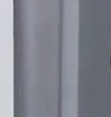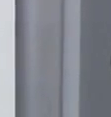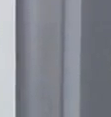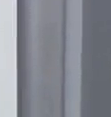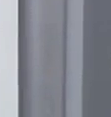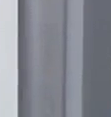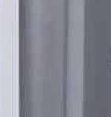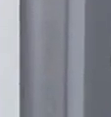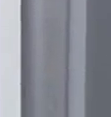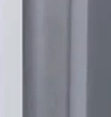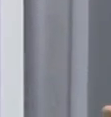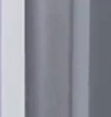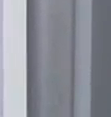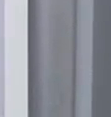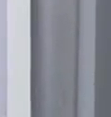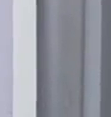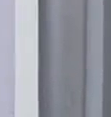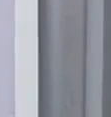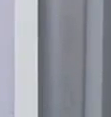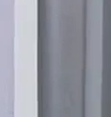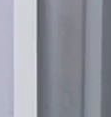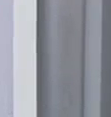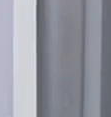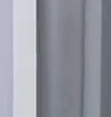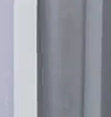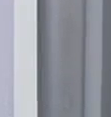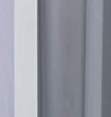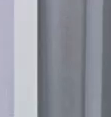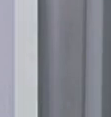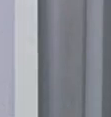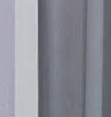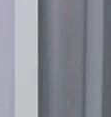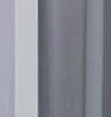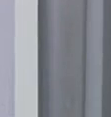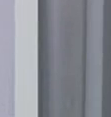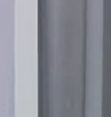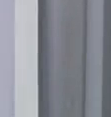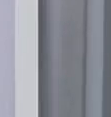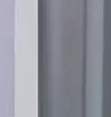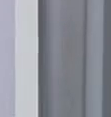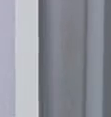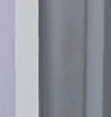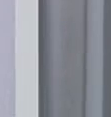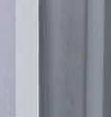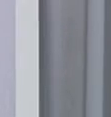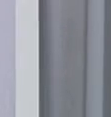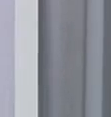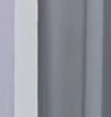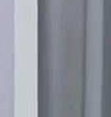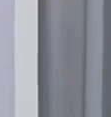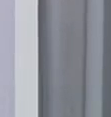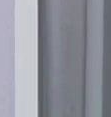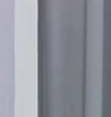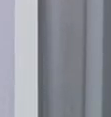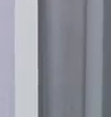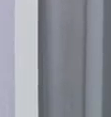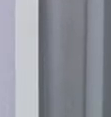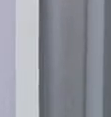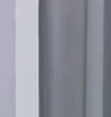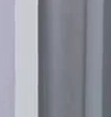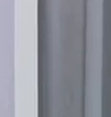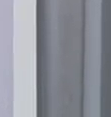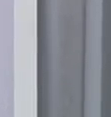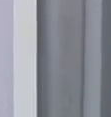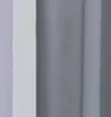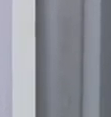la inteligencia del laicado y también de los ministros ordenados. Y no son palabras,